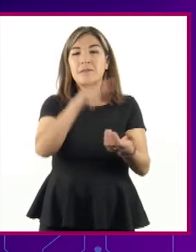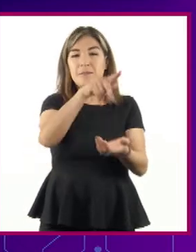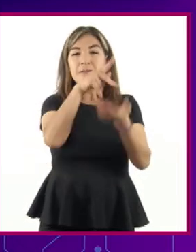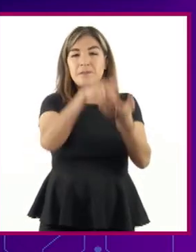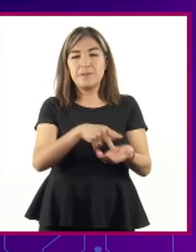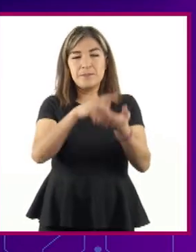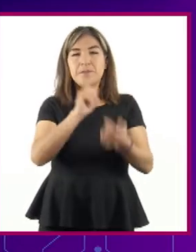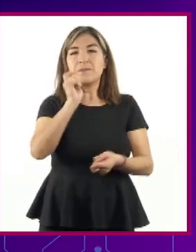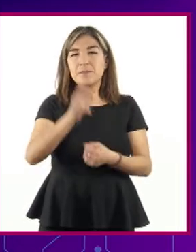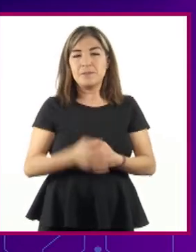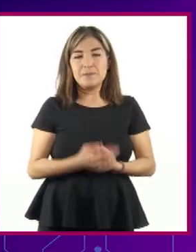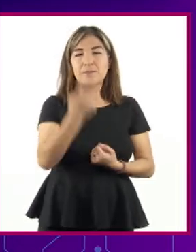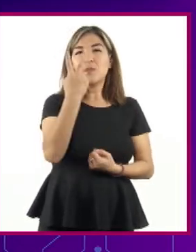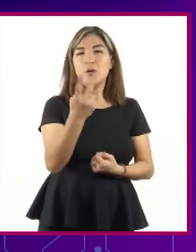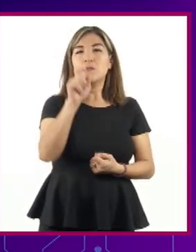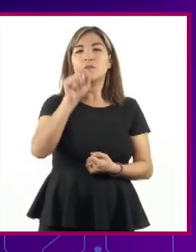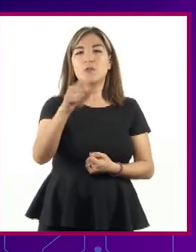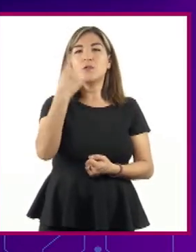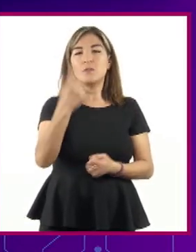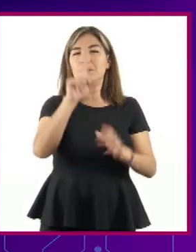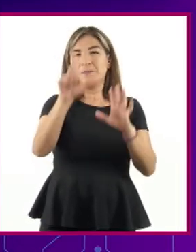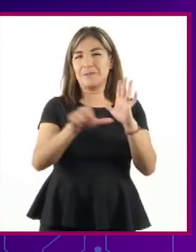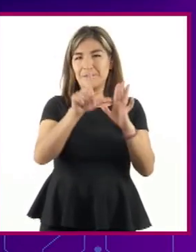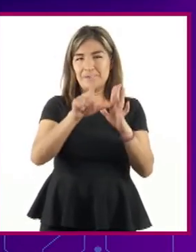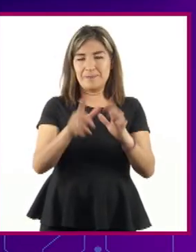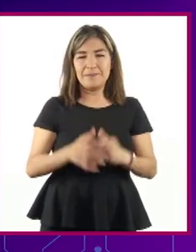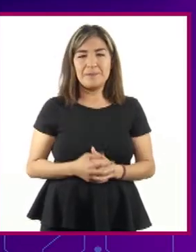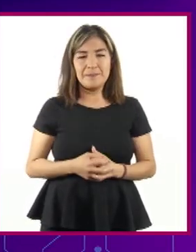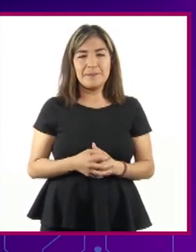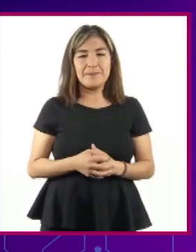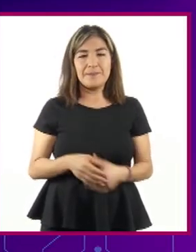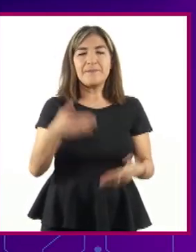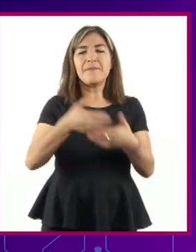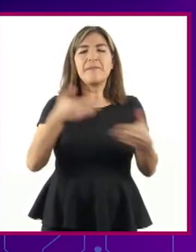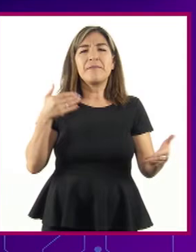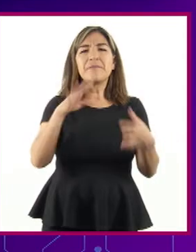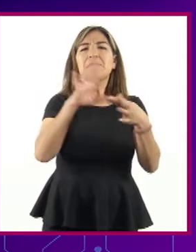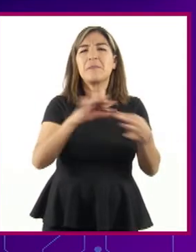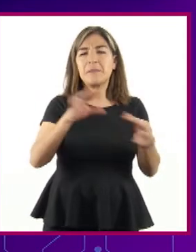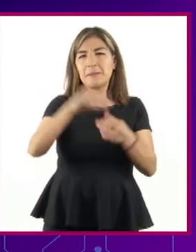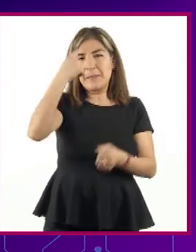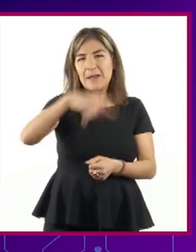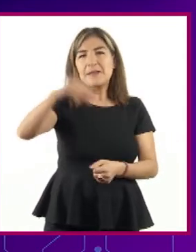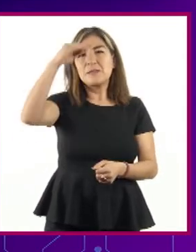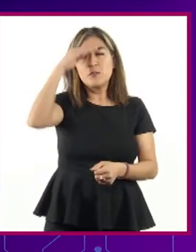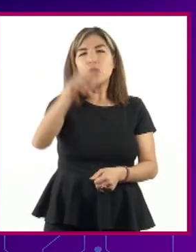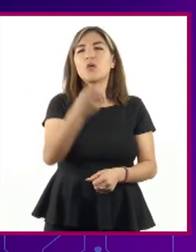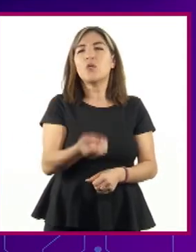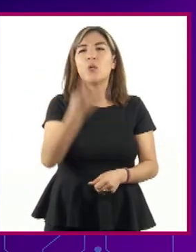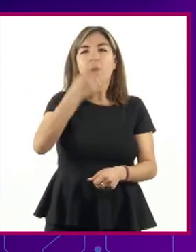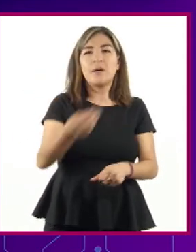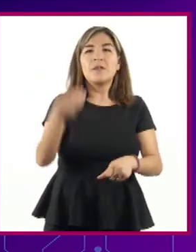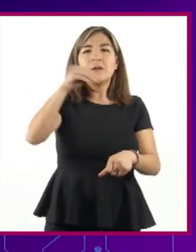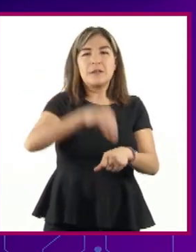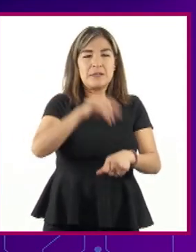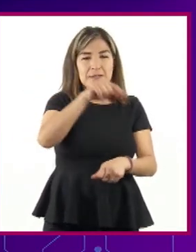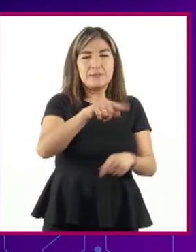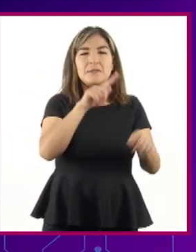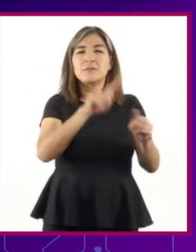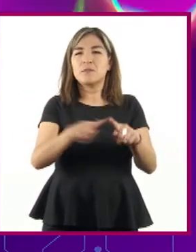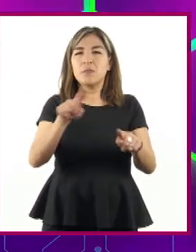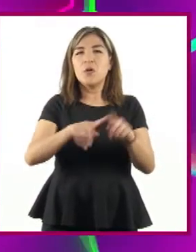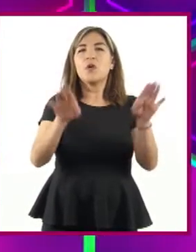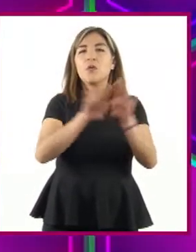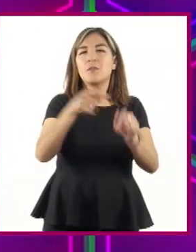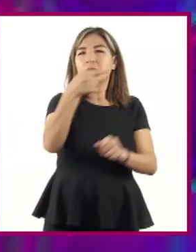jarra es de 2.1 litros. Lo anterior nos lleva a reflexionar sobre la aplicación de las fracciones en distintos